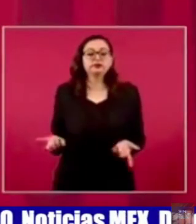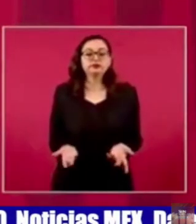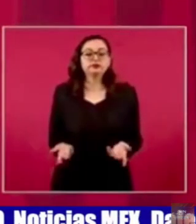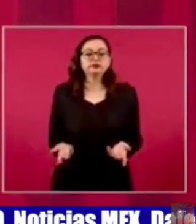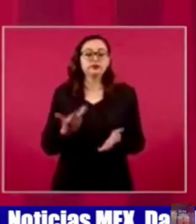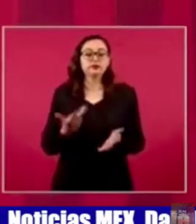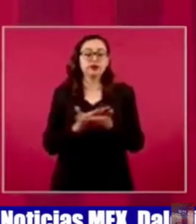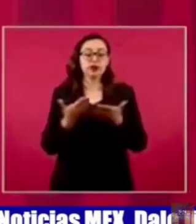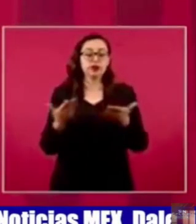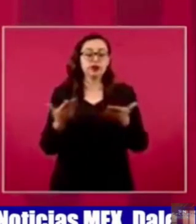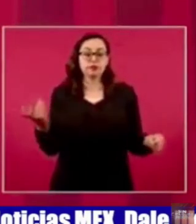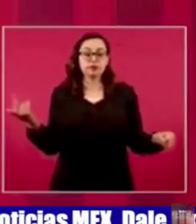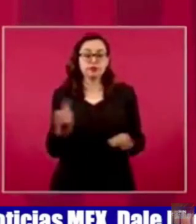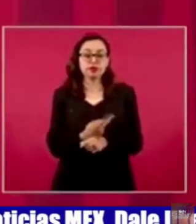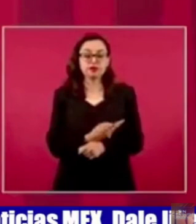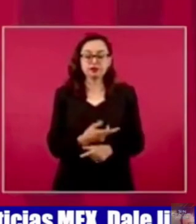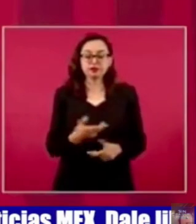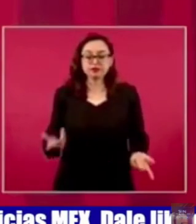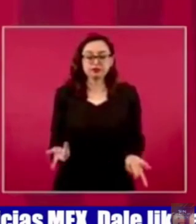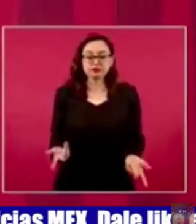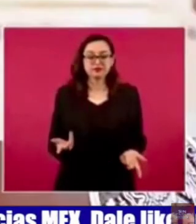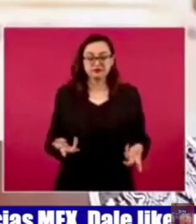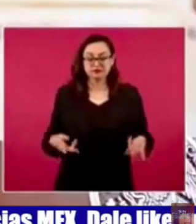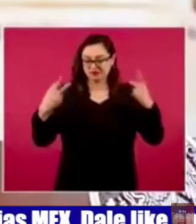los más ricos de México